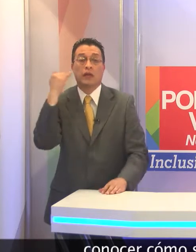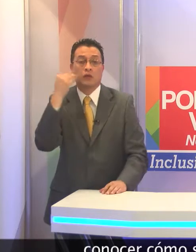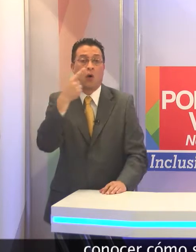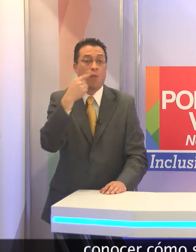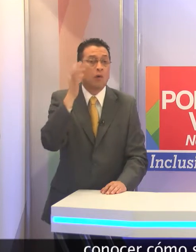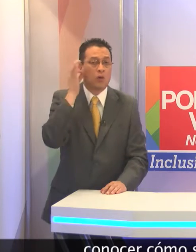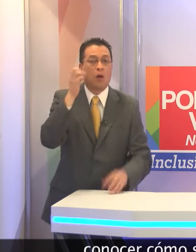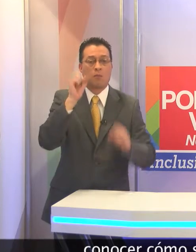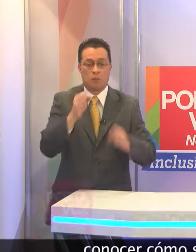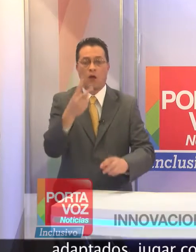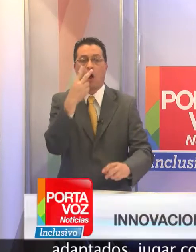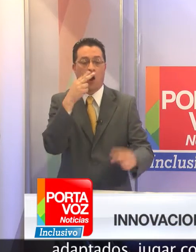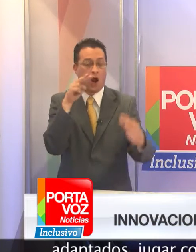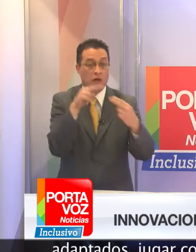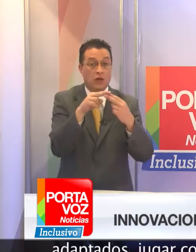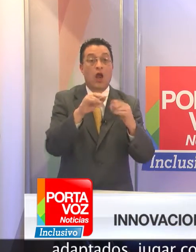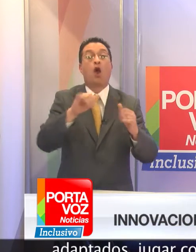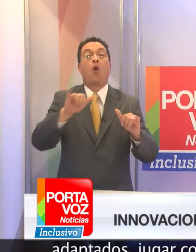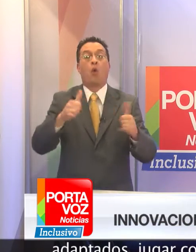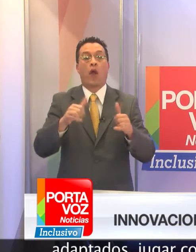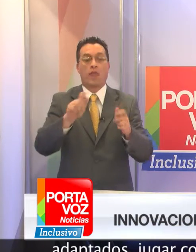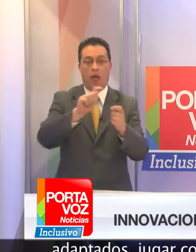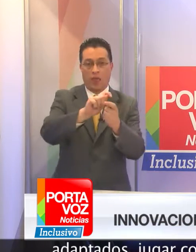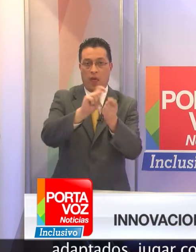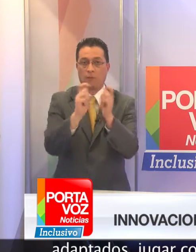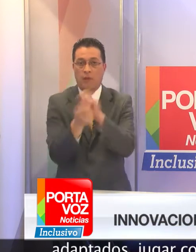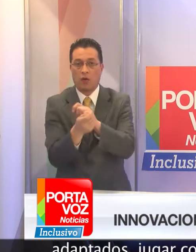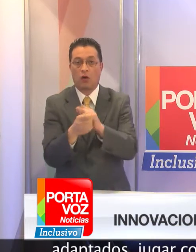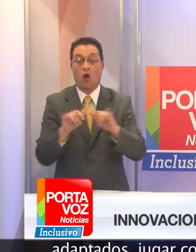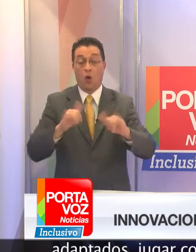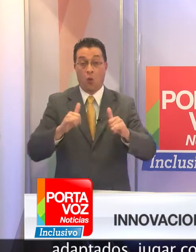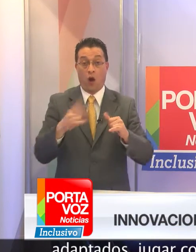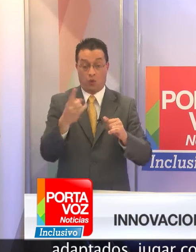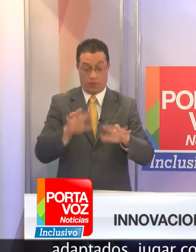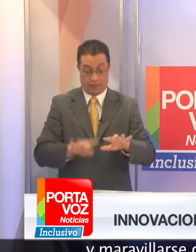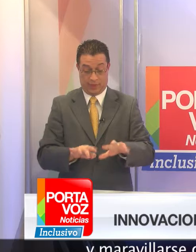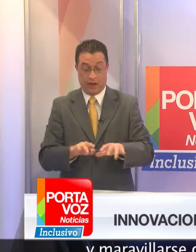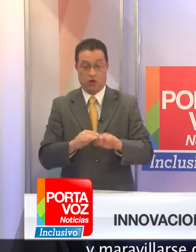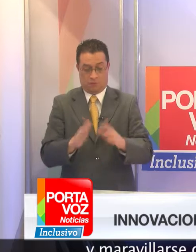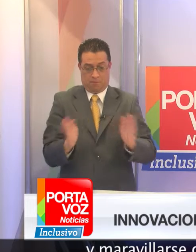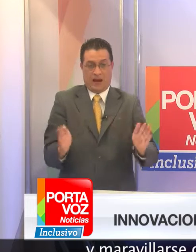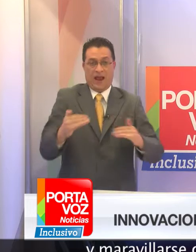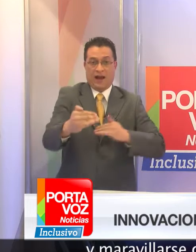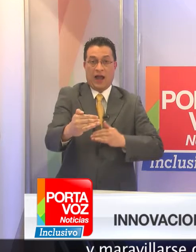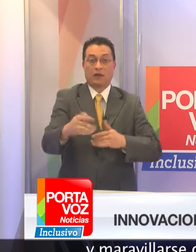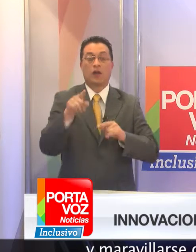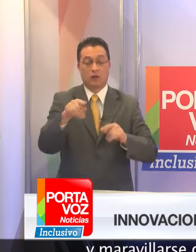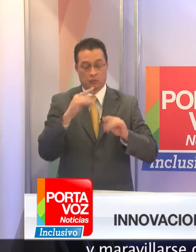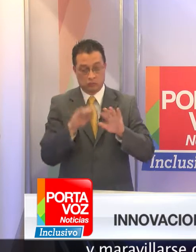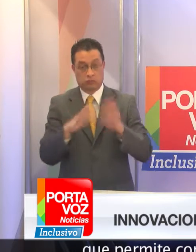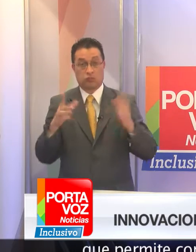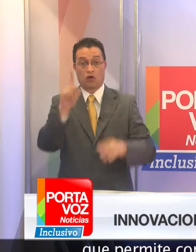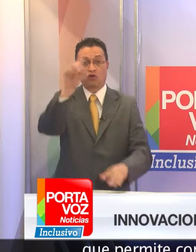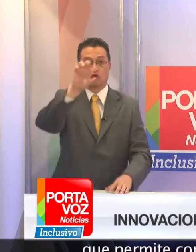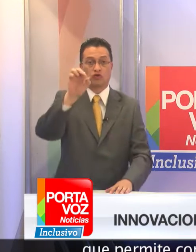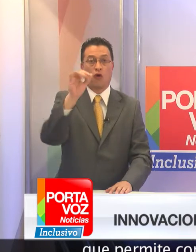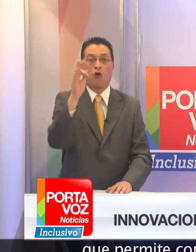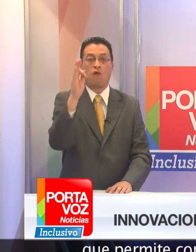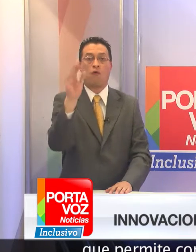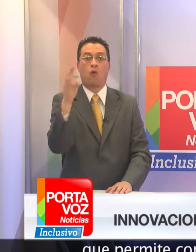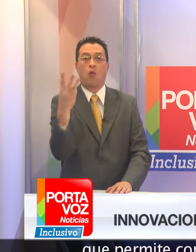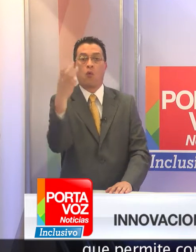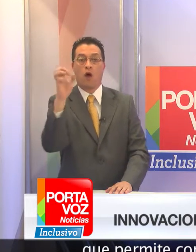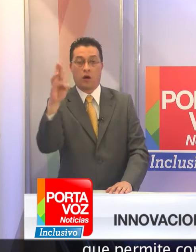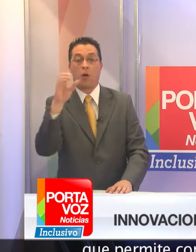conocer cómo son los juguetes adaptados, jugar con un teclado gigante y maravillarse con un software que permite